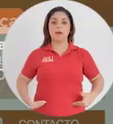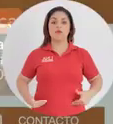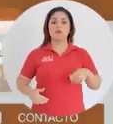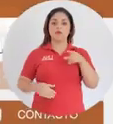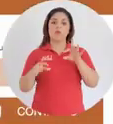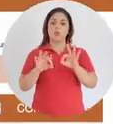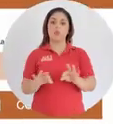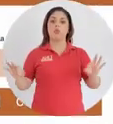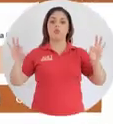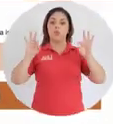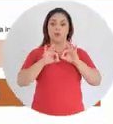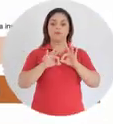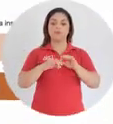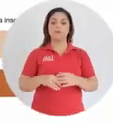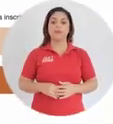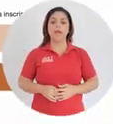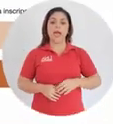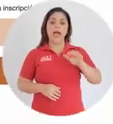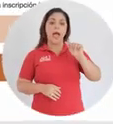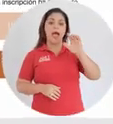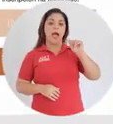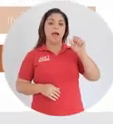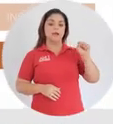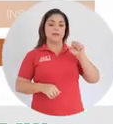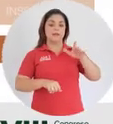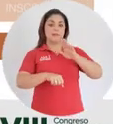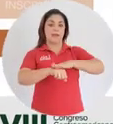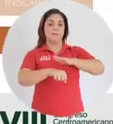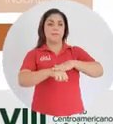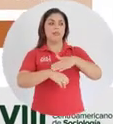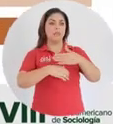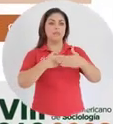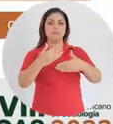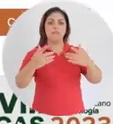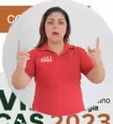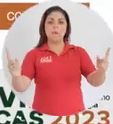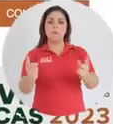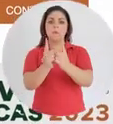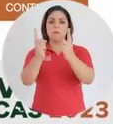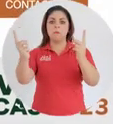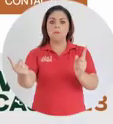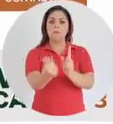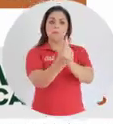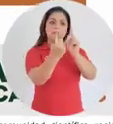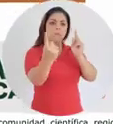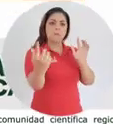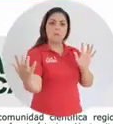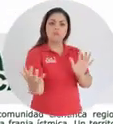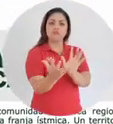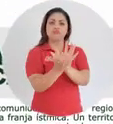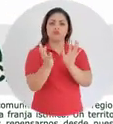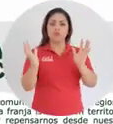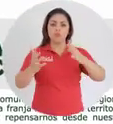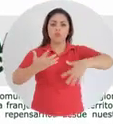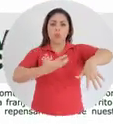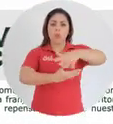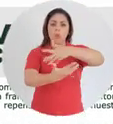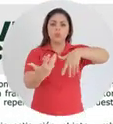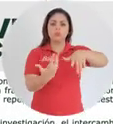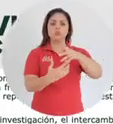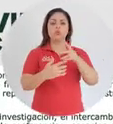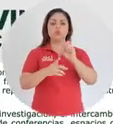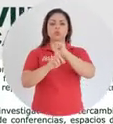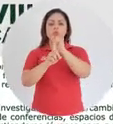sido relevante, y el ACAS permite un encuentro de sociólogos, sociólogas y otros